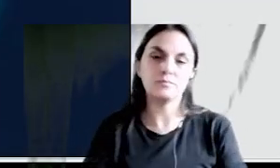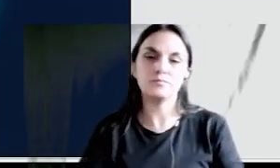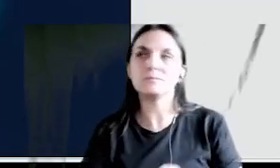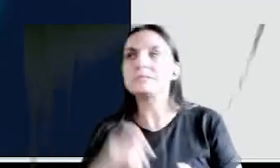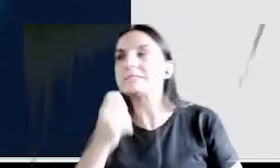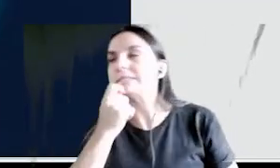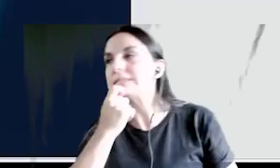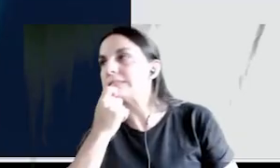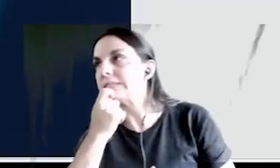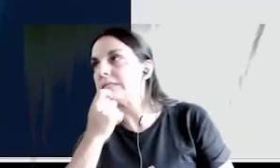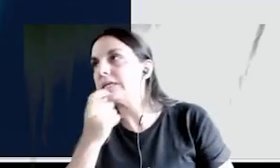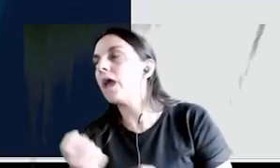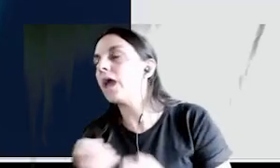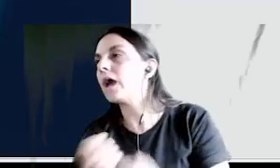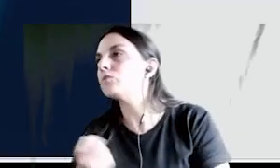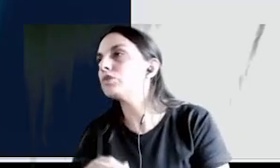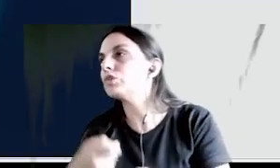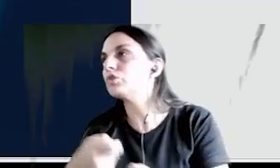los gastos de